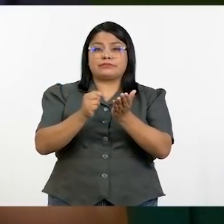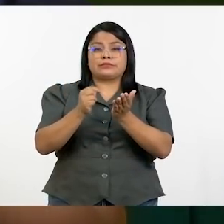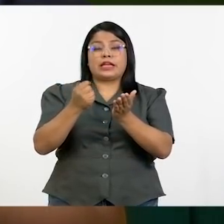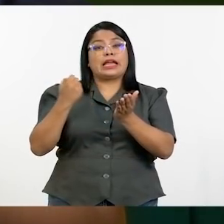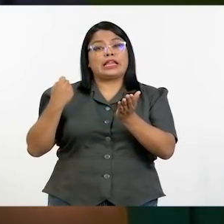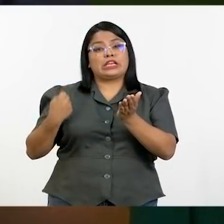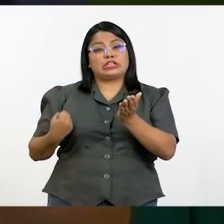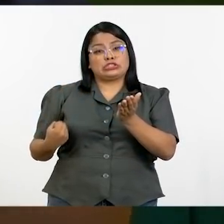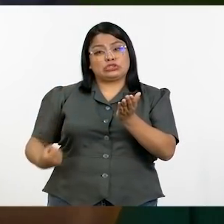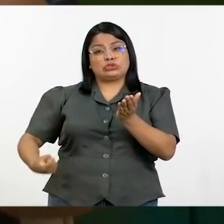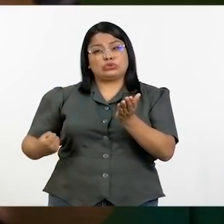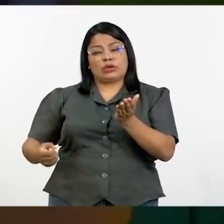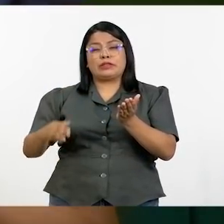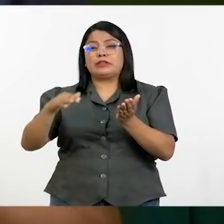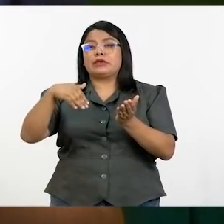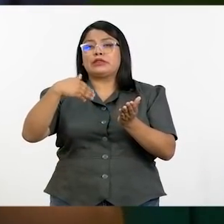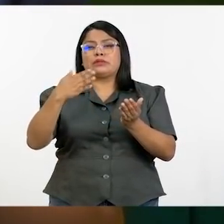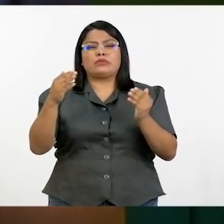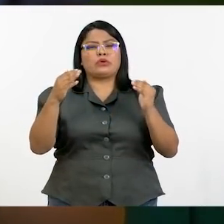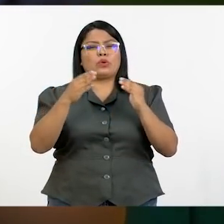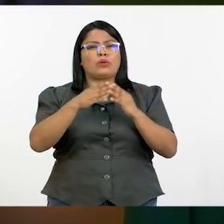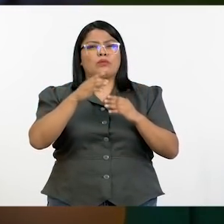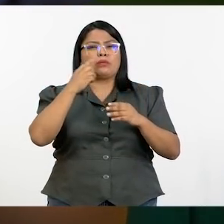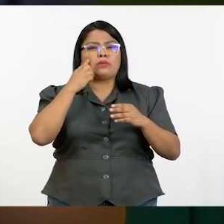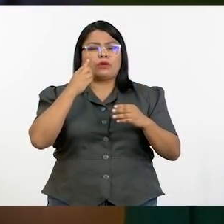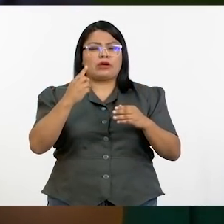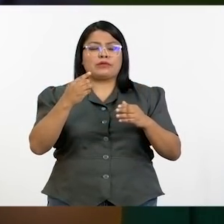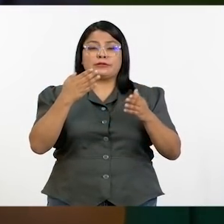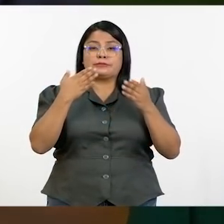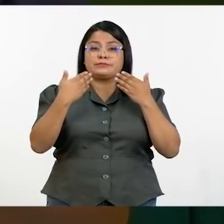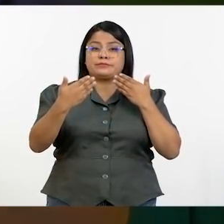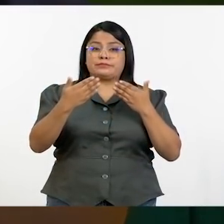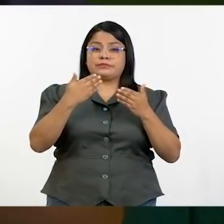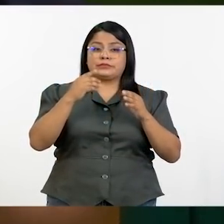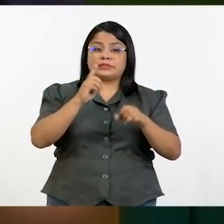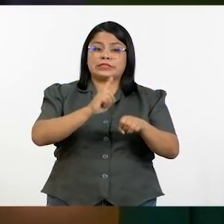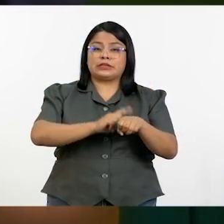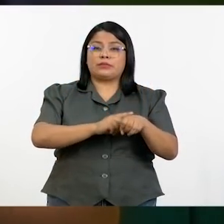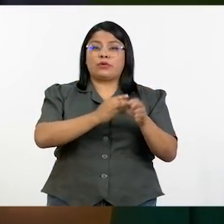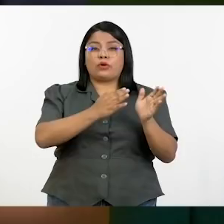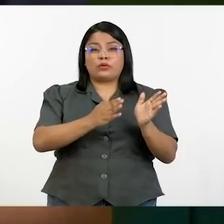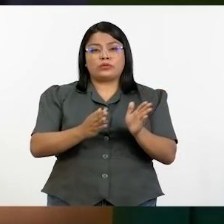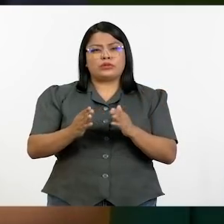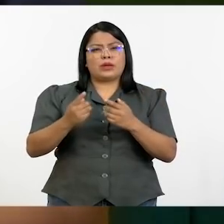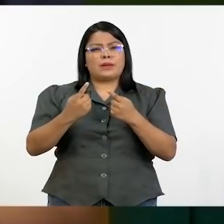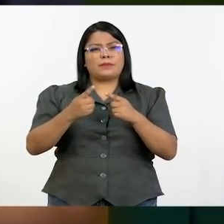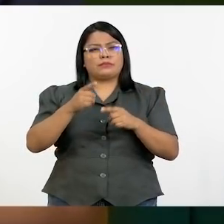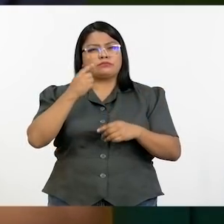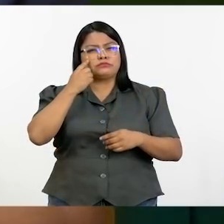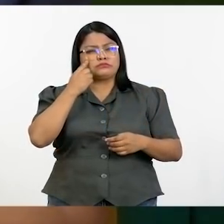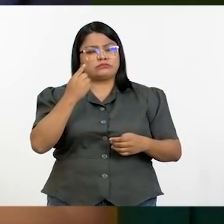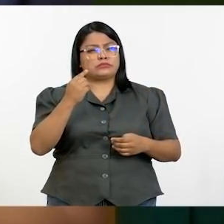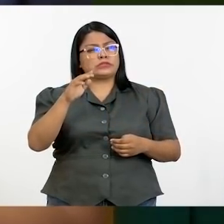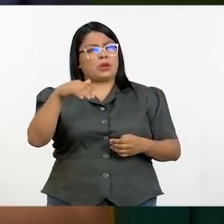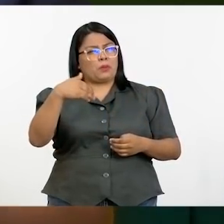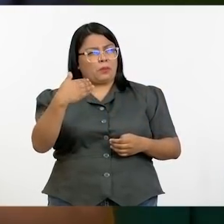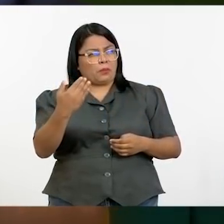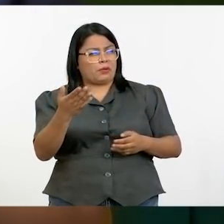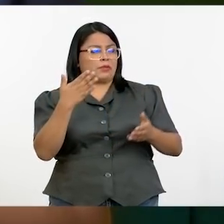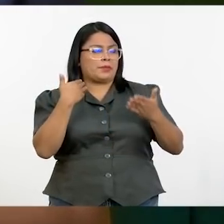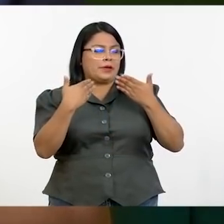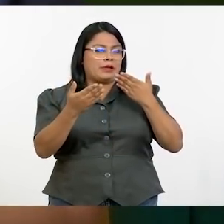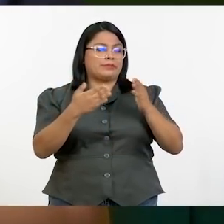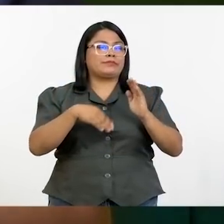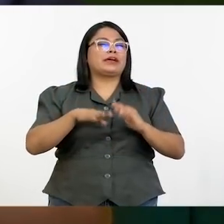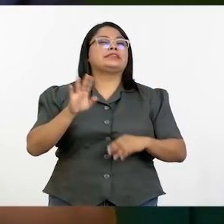del estudiante. Después también encontraremos un apartado sobre la jornalización, pero este aspecto lo vamos a tocar más